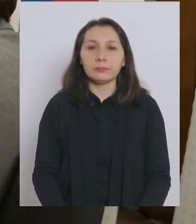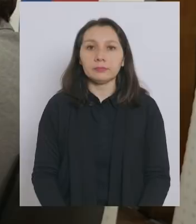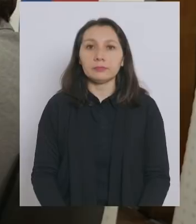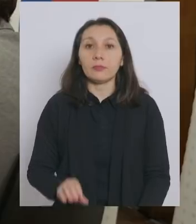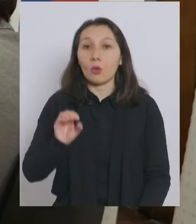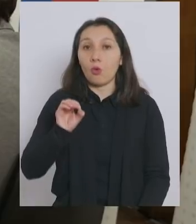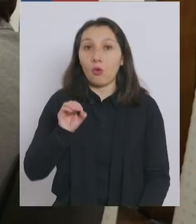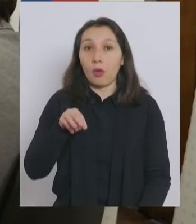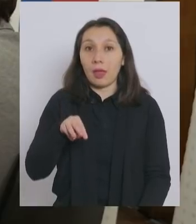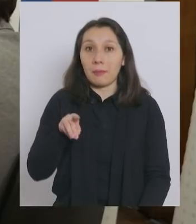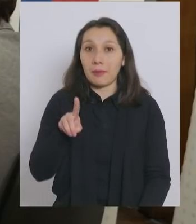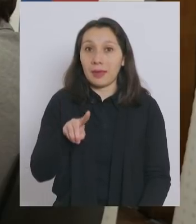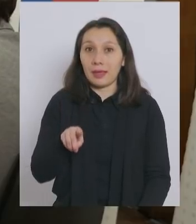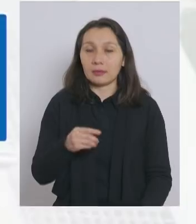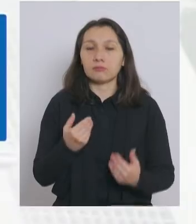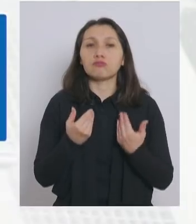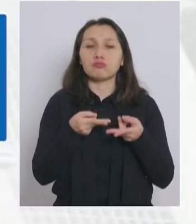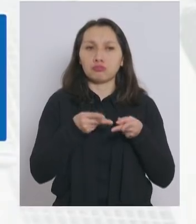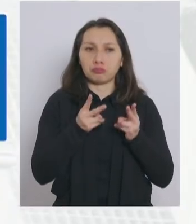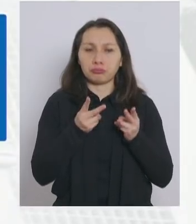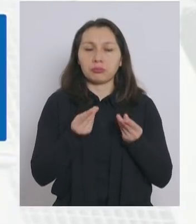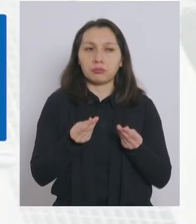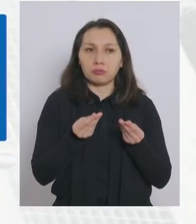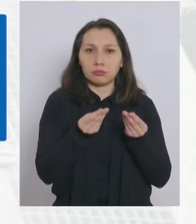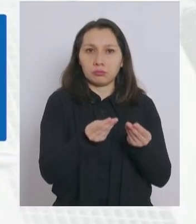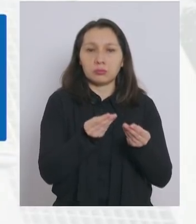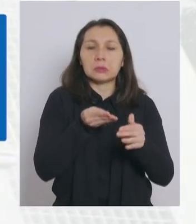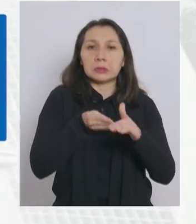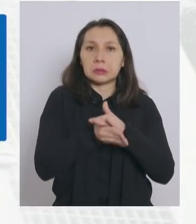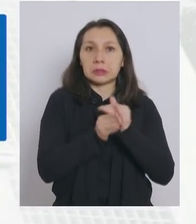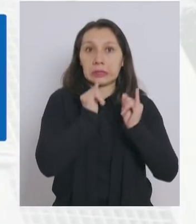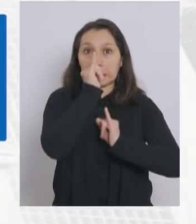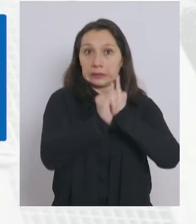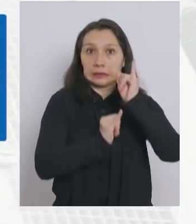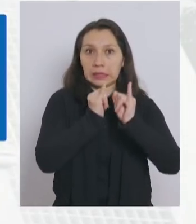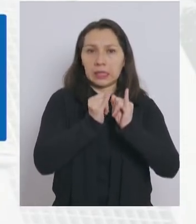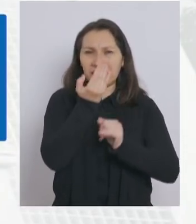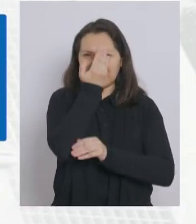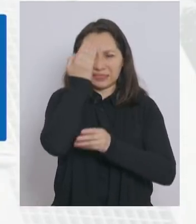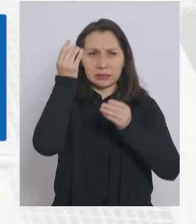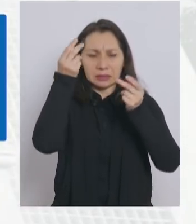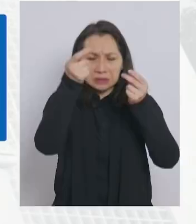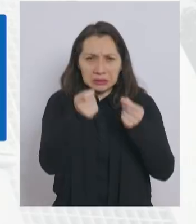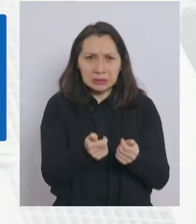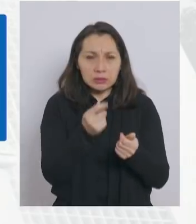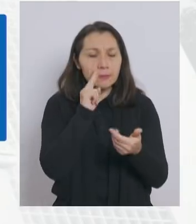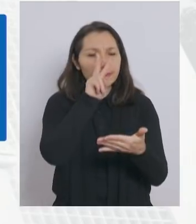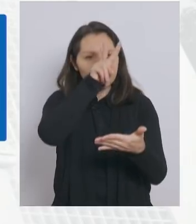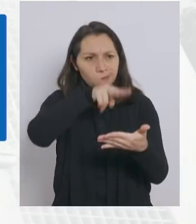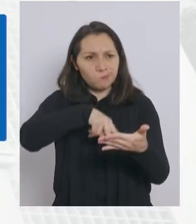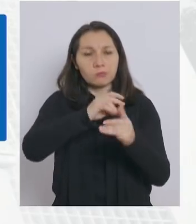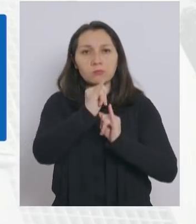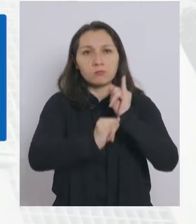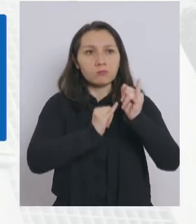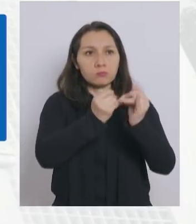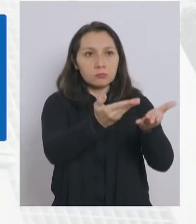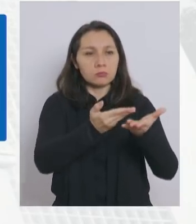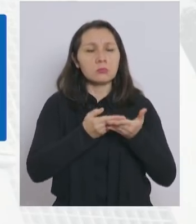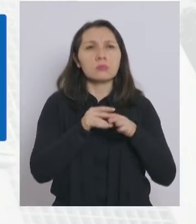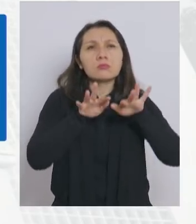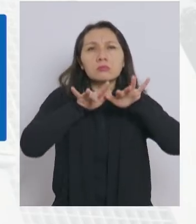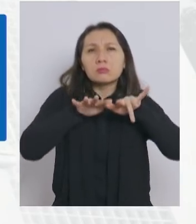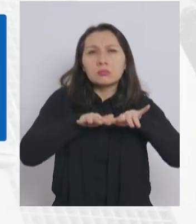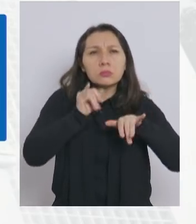La OMS entonces después le da acceso online a estos expertos para que puedan revisar la información